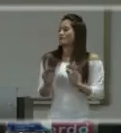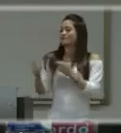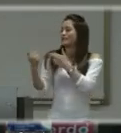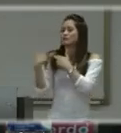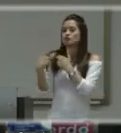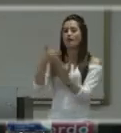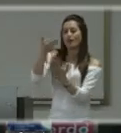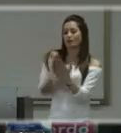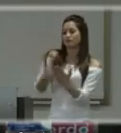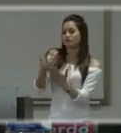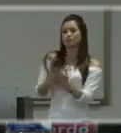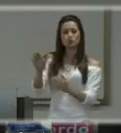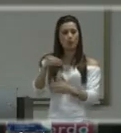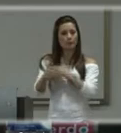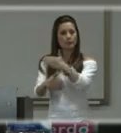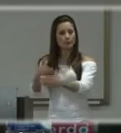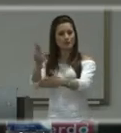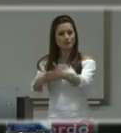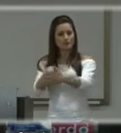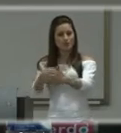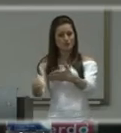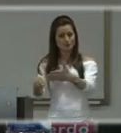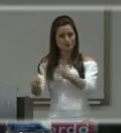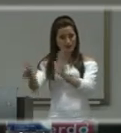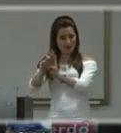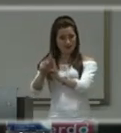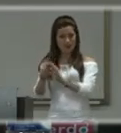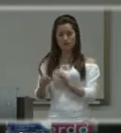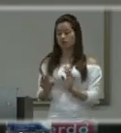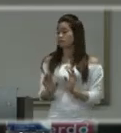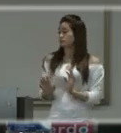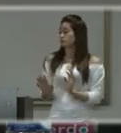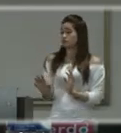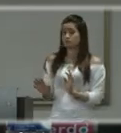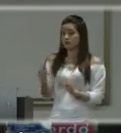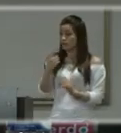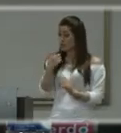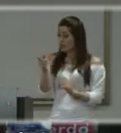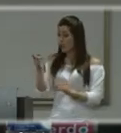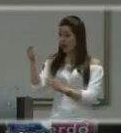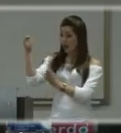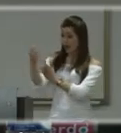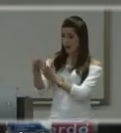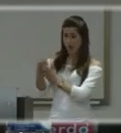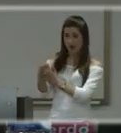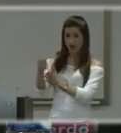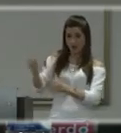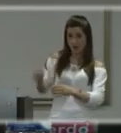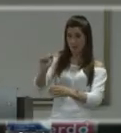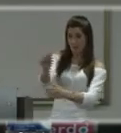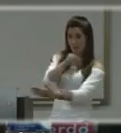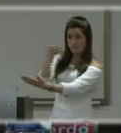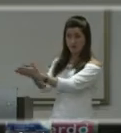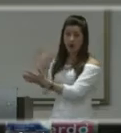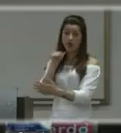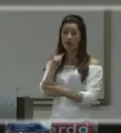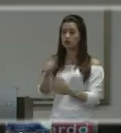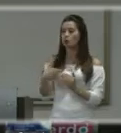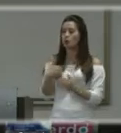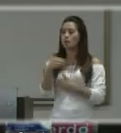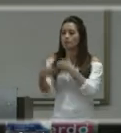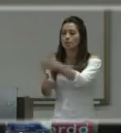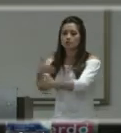del proceso de interdicción, que es como iniciar el proceso de interdicción cuando la persona no puede costear un abogado que lo haga, y en